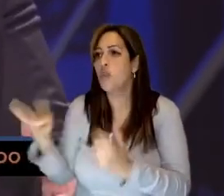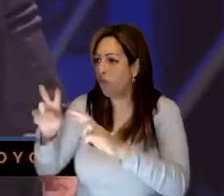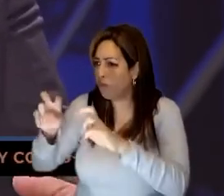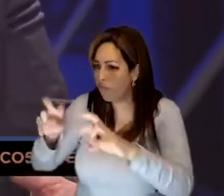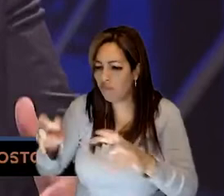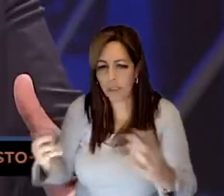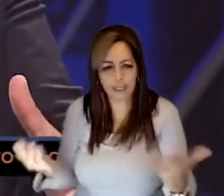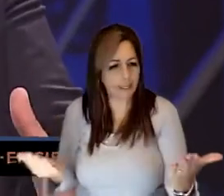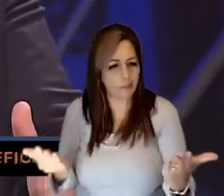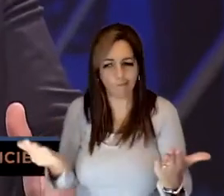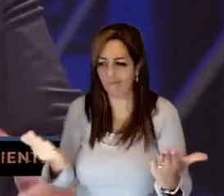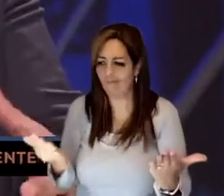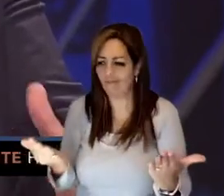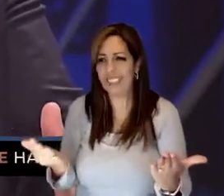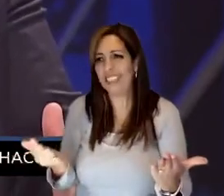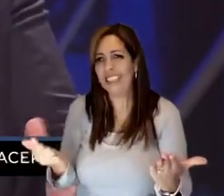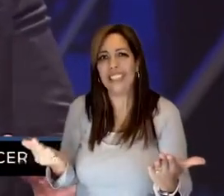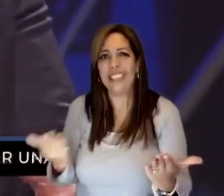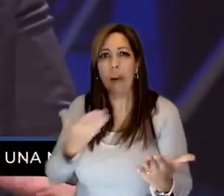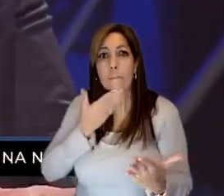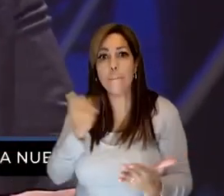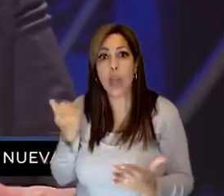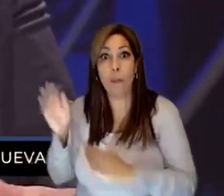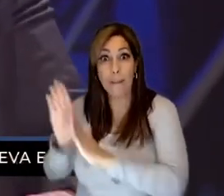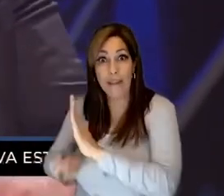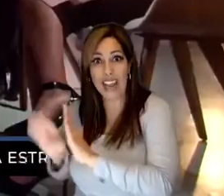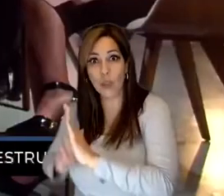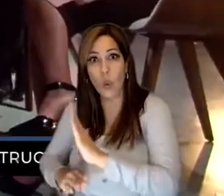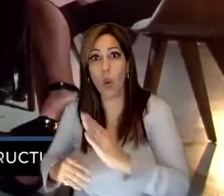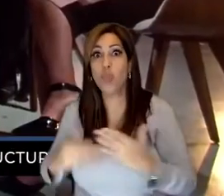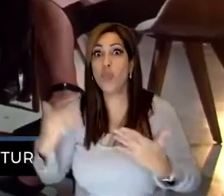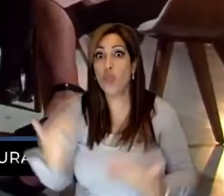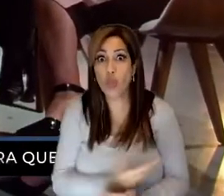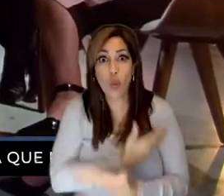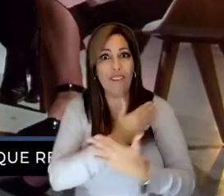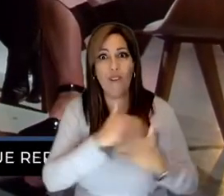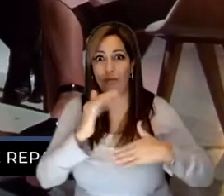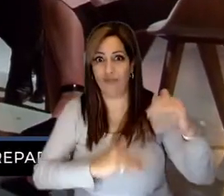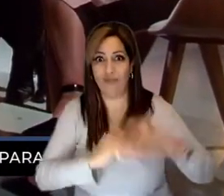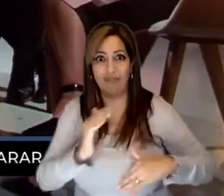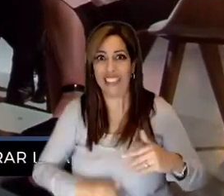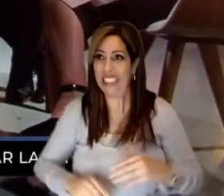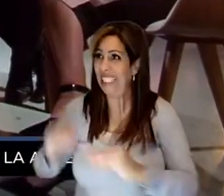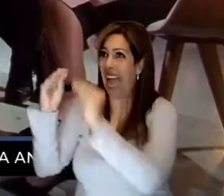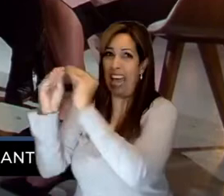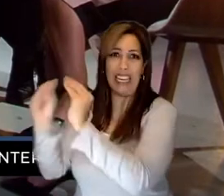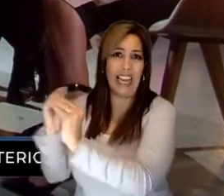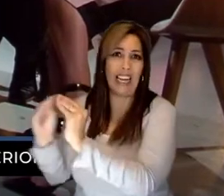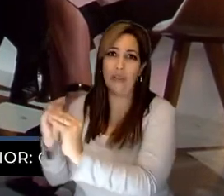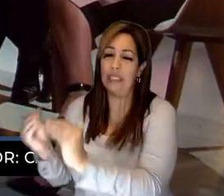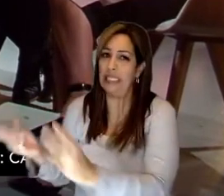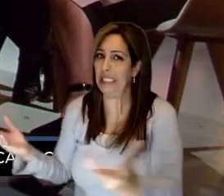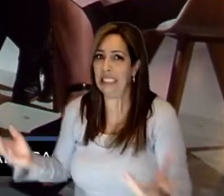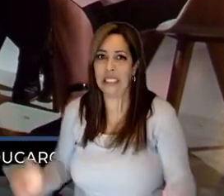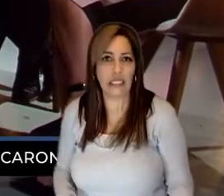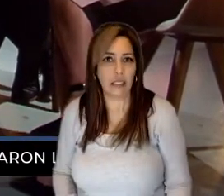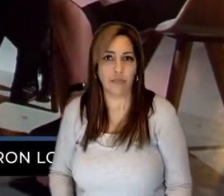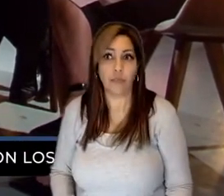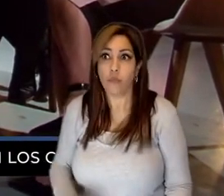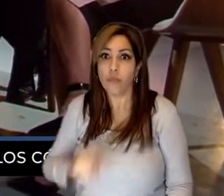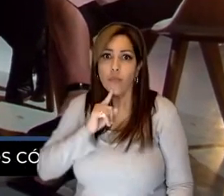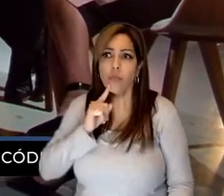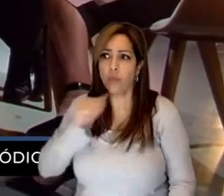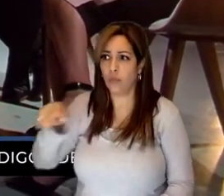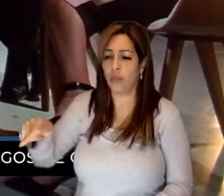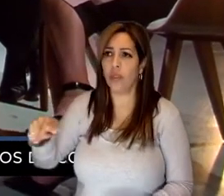Luego de los análisis se determinó que era más rápido y costo efectivo rehacer la estructura por muchas razones.